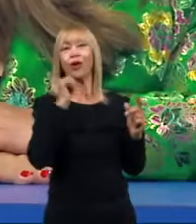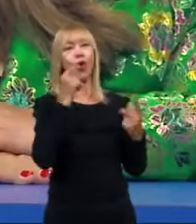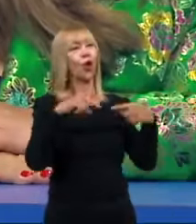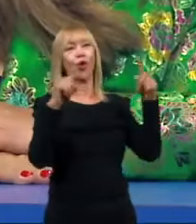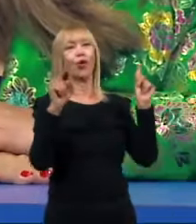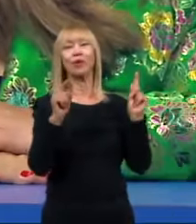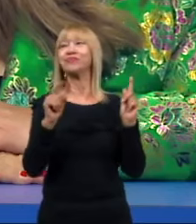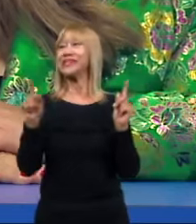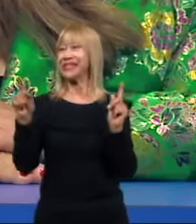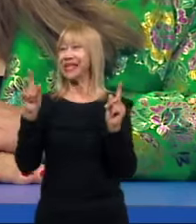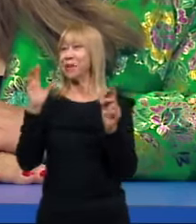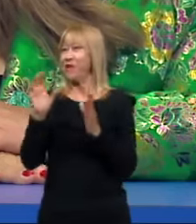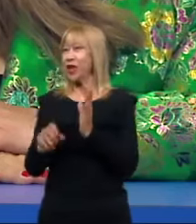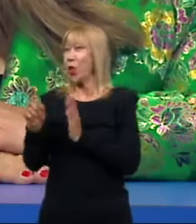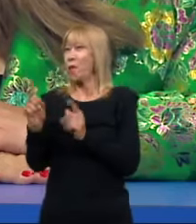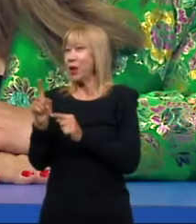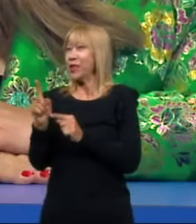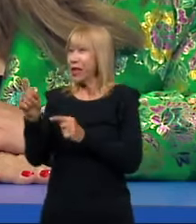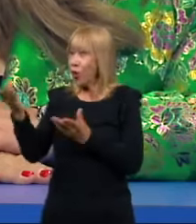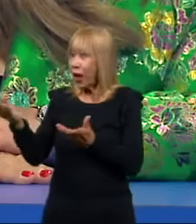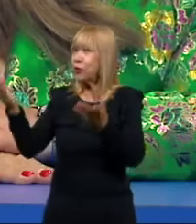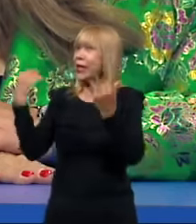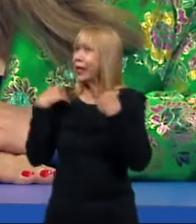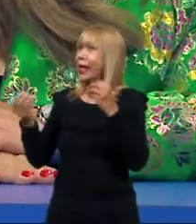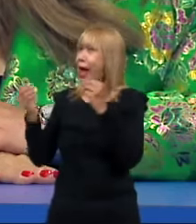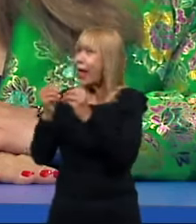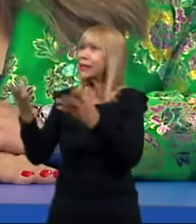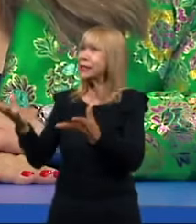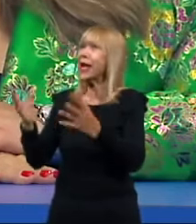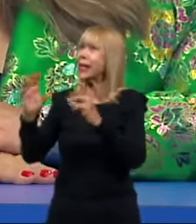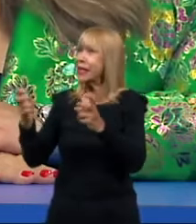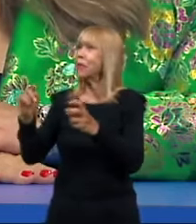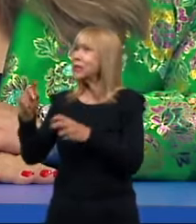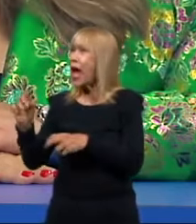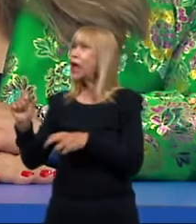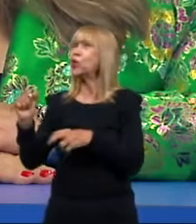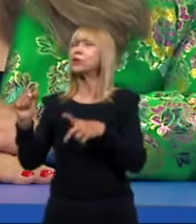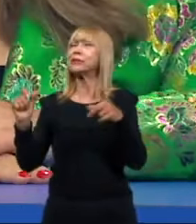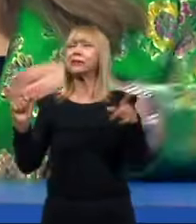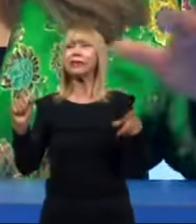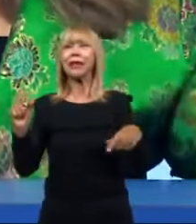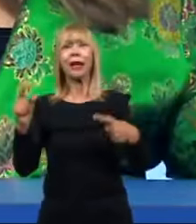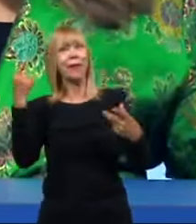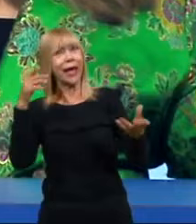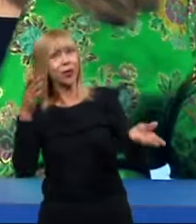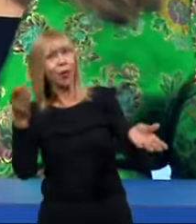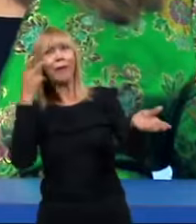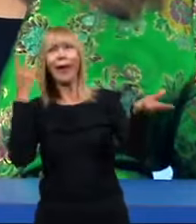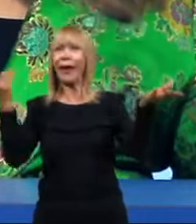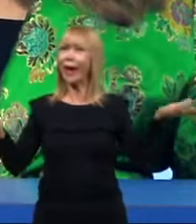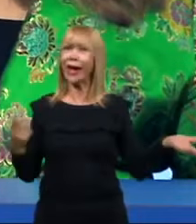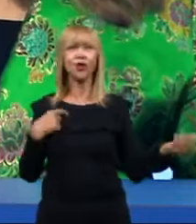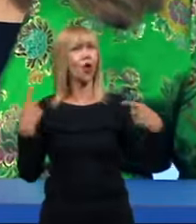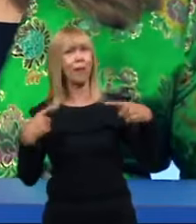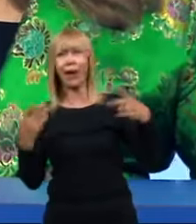que me salté un minutito que aún le restaba comisionada del tema del estatus. Me llamó mucho la atención. Para que tú veas que yo no